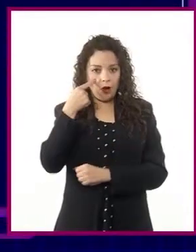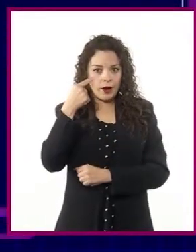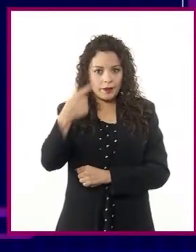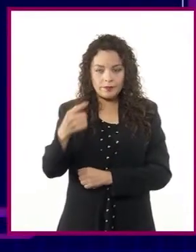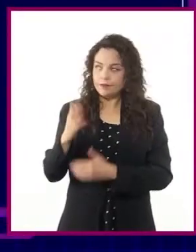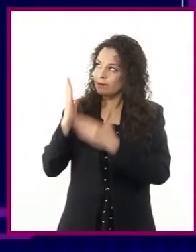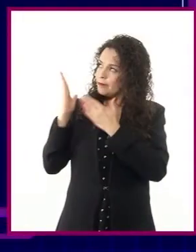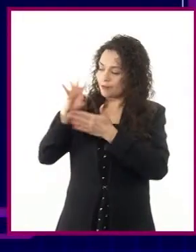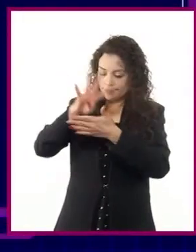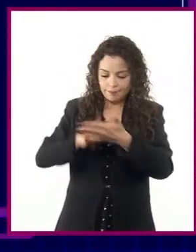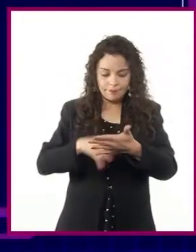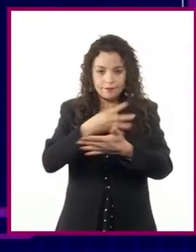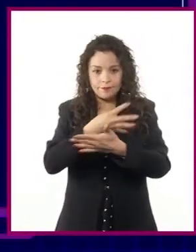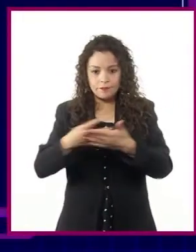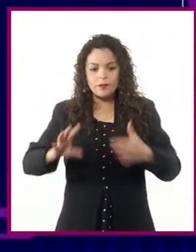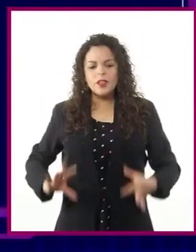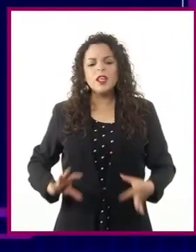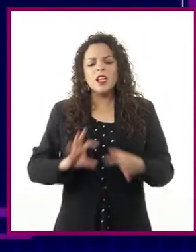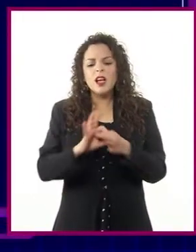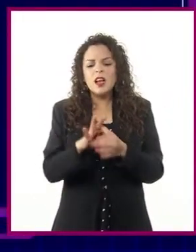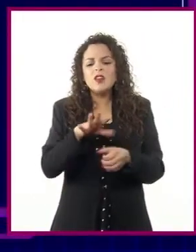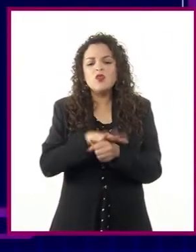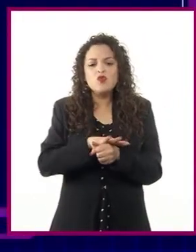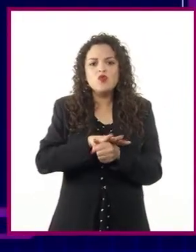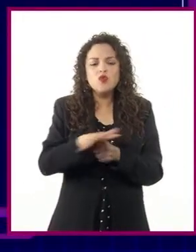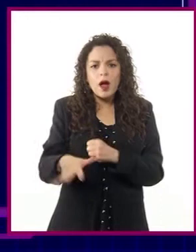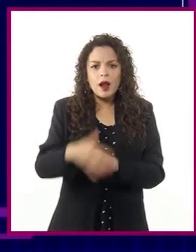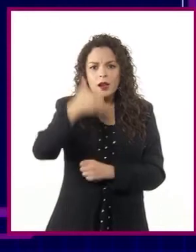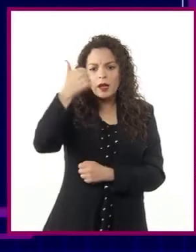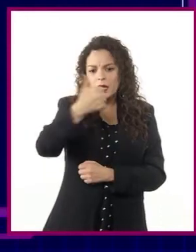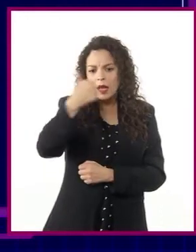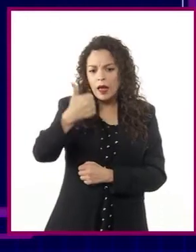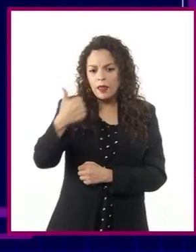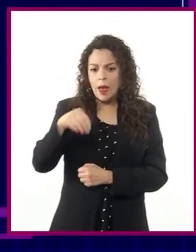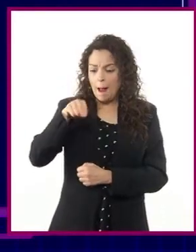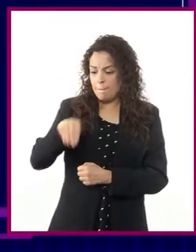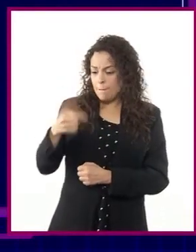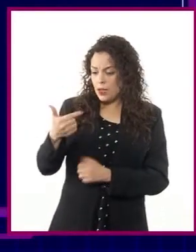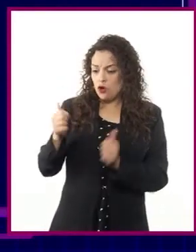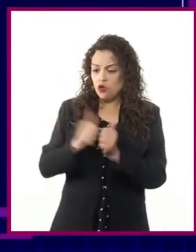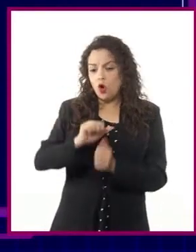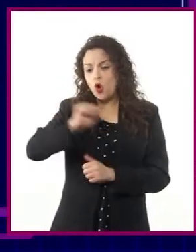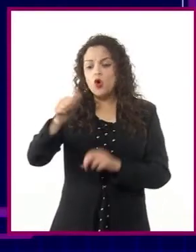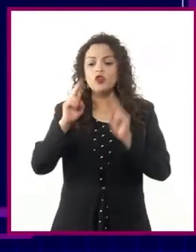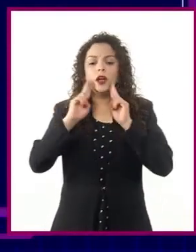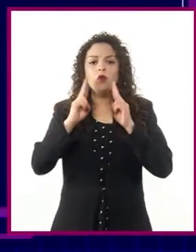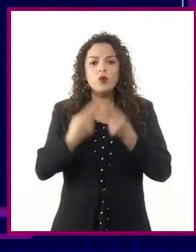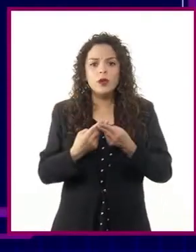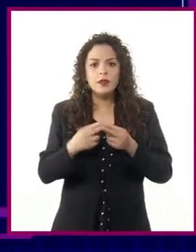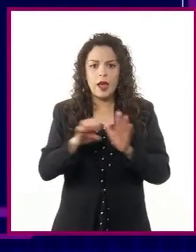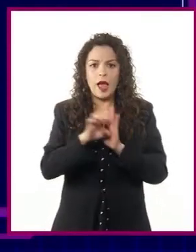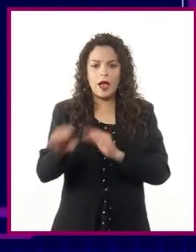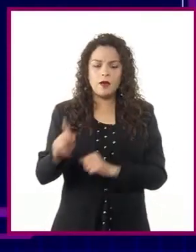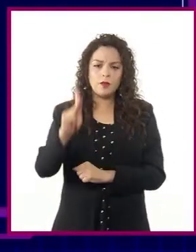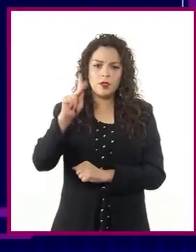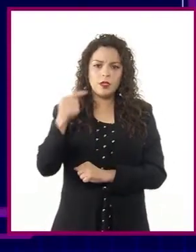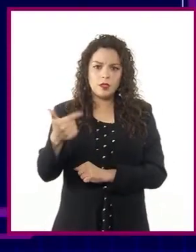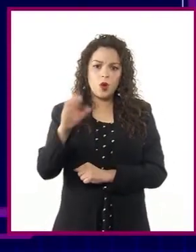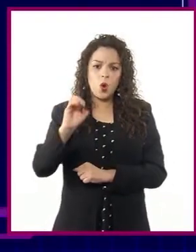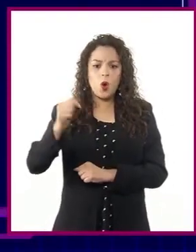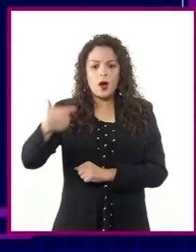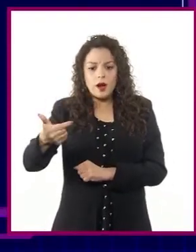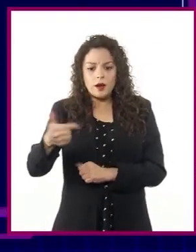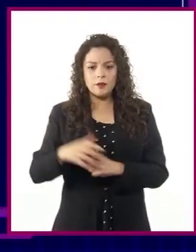medio de la tabla la relación que existe entre los miligramos con otras unidades, como el kilogramo y el